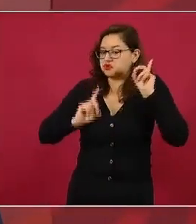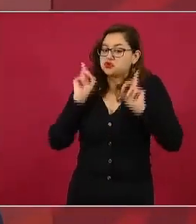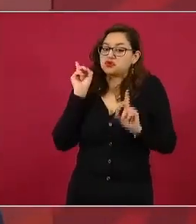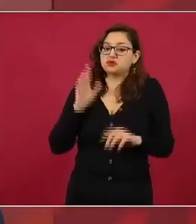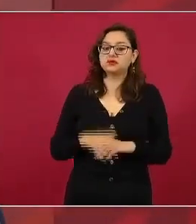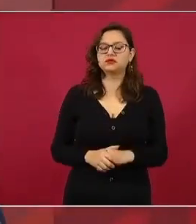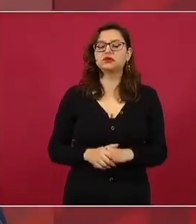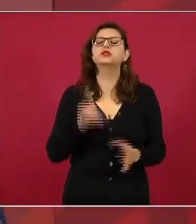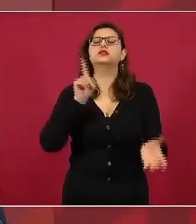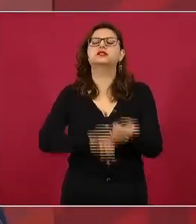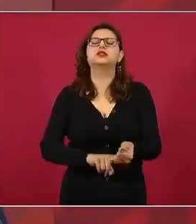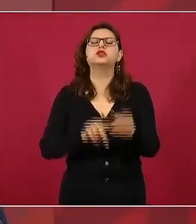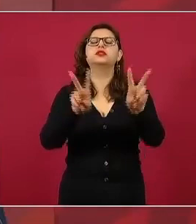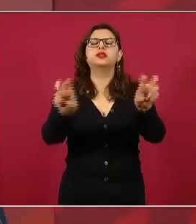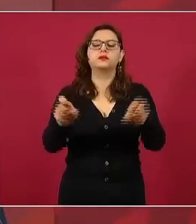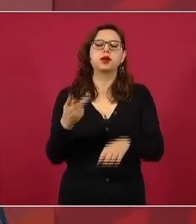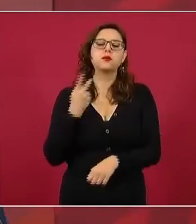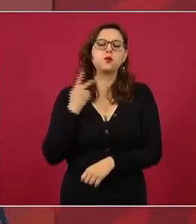Políticamente hablando.